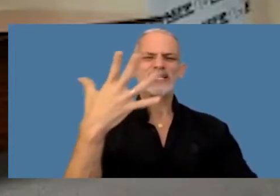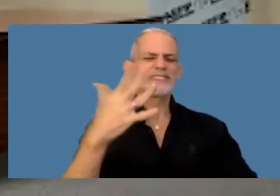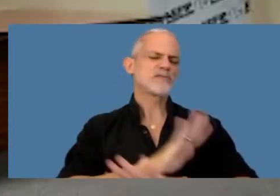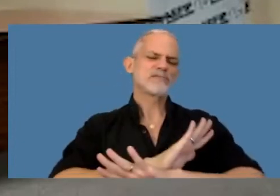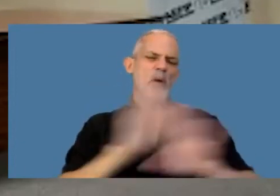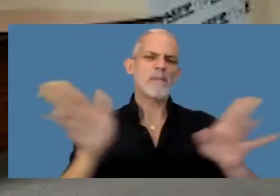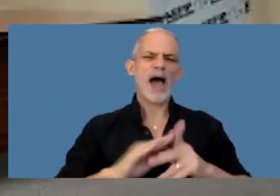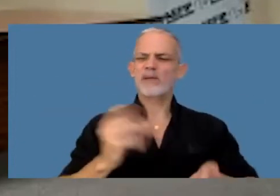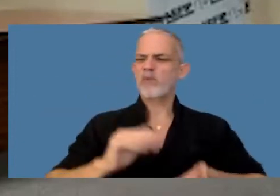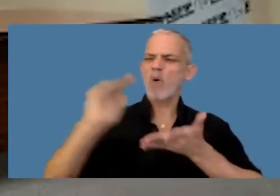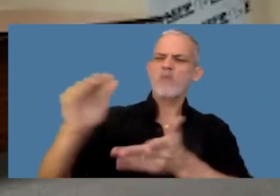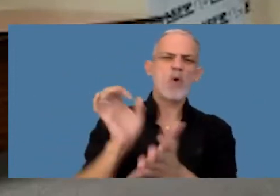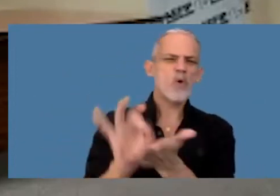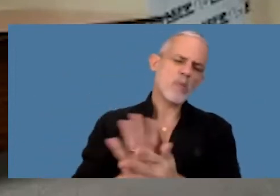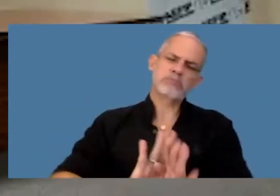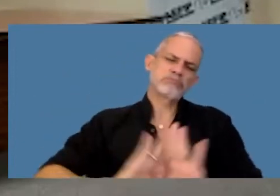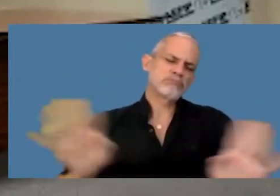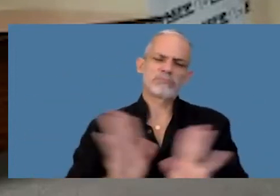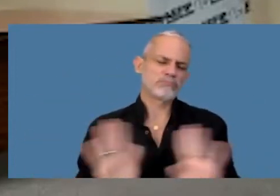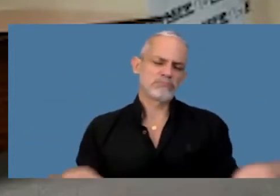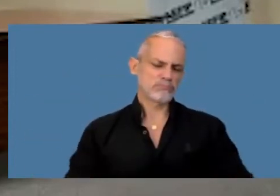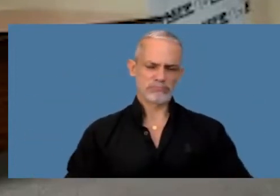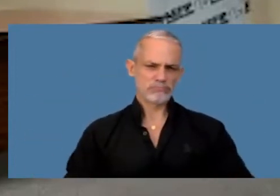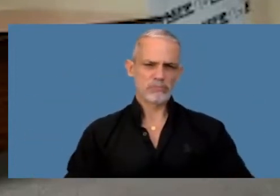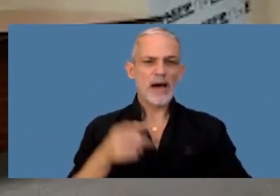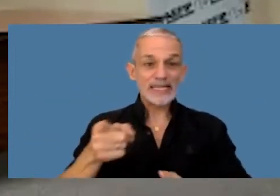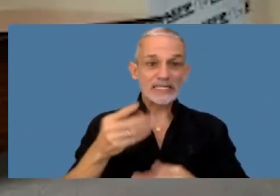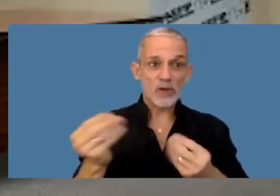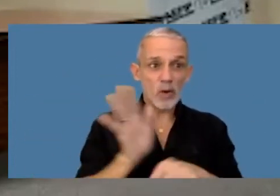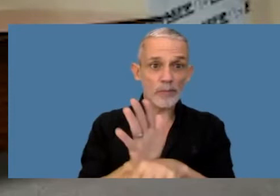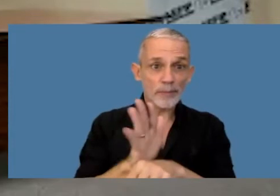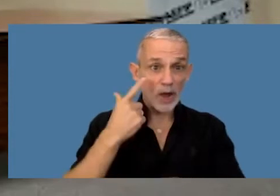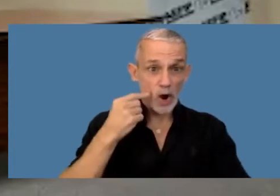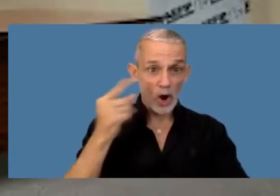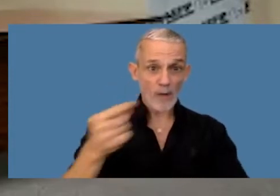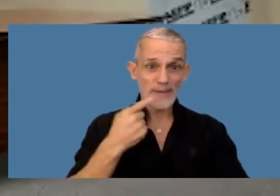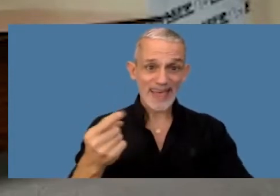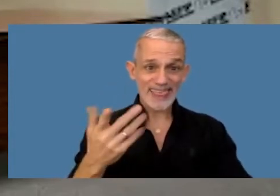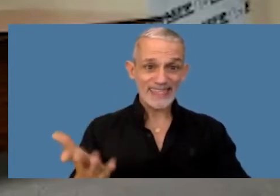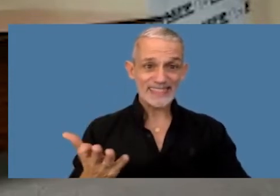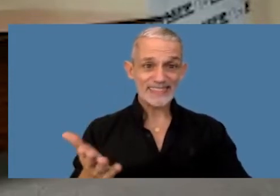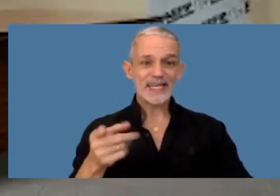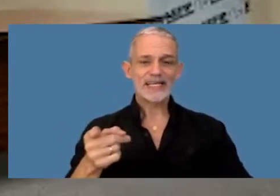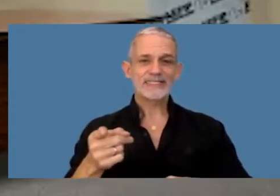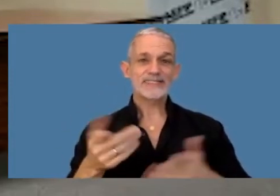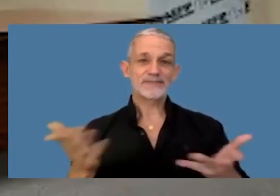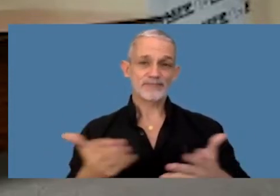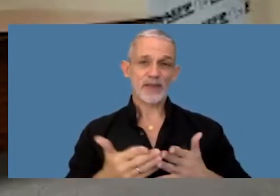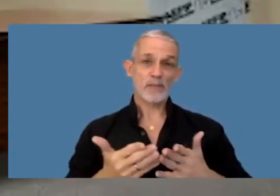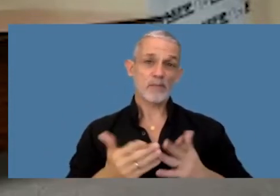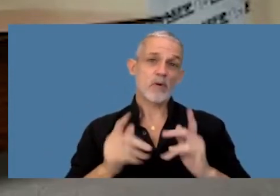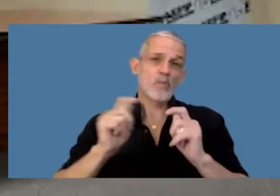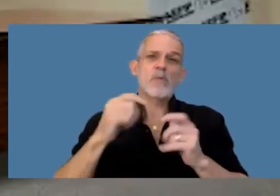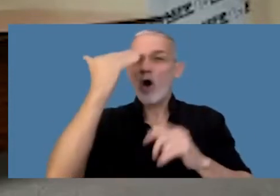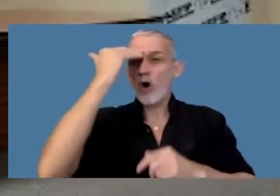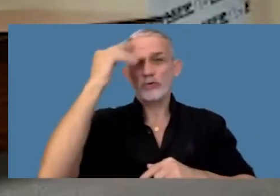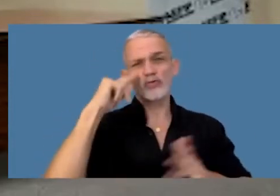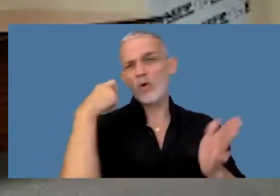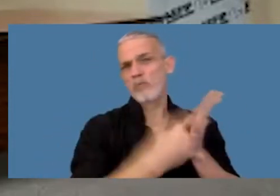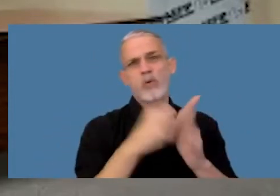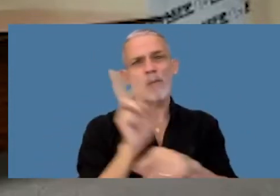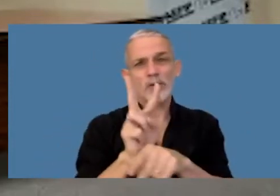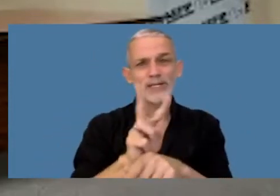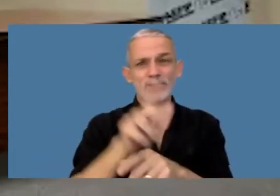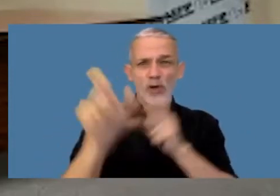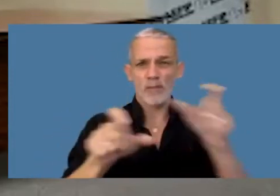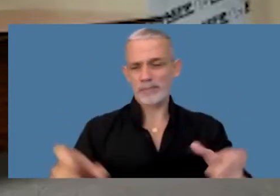por despido, hagamos un fondo. Eso que está diciendo ese señor es apartarse del principio constitucional de protección contra el despido